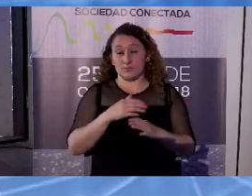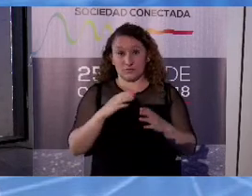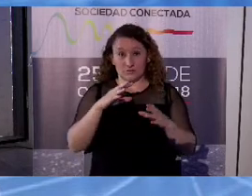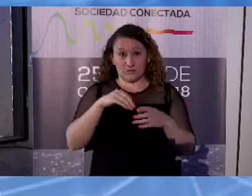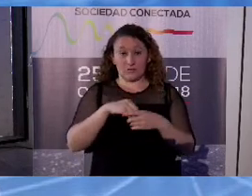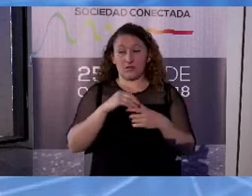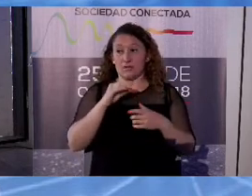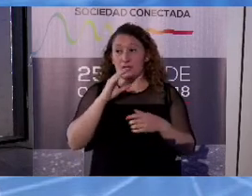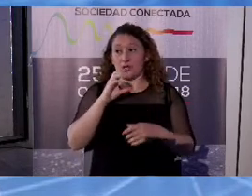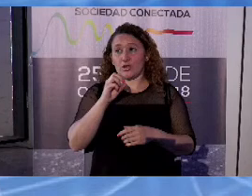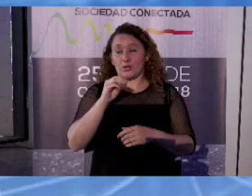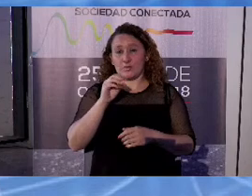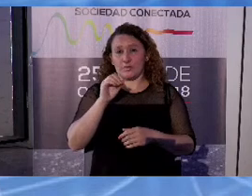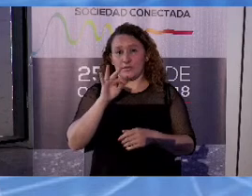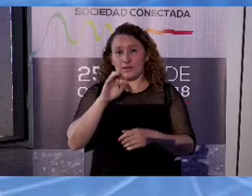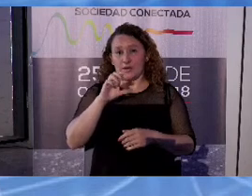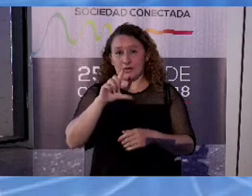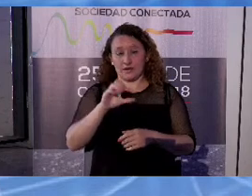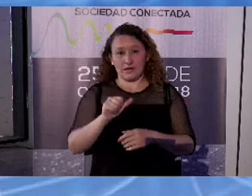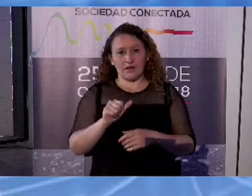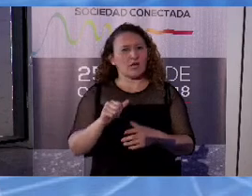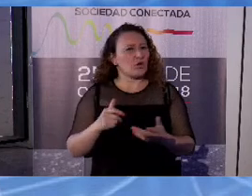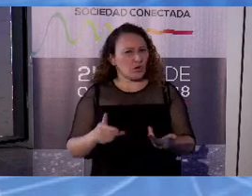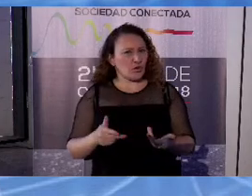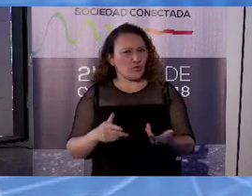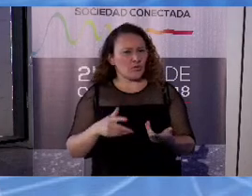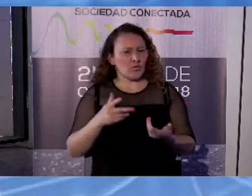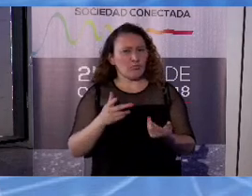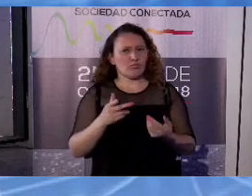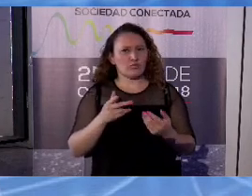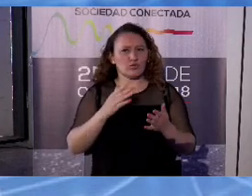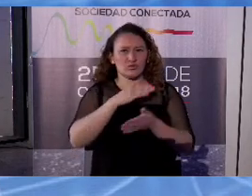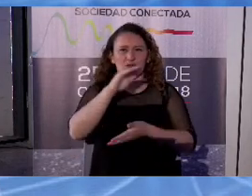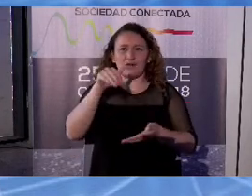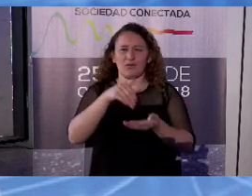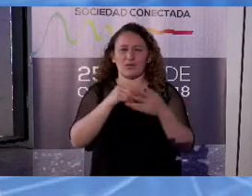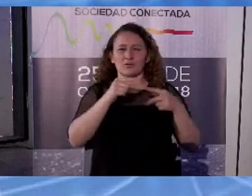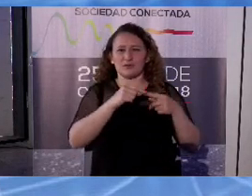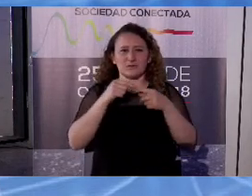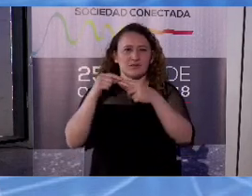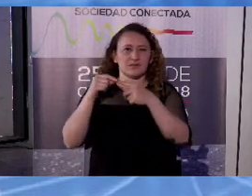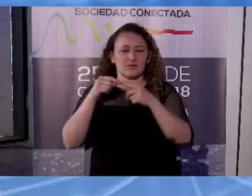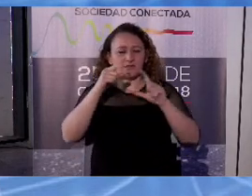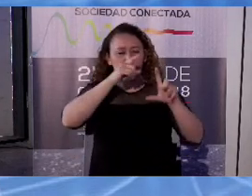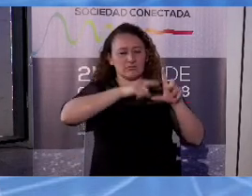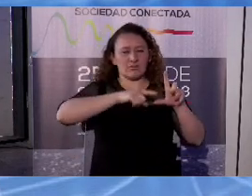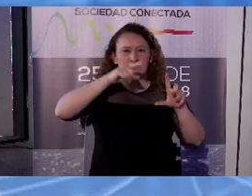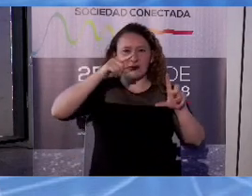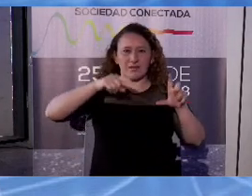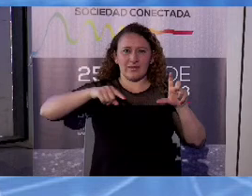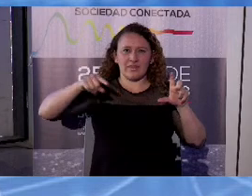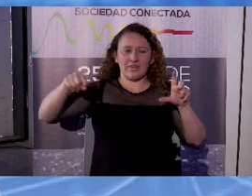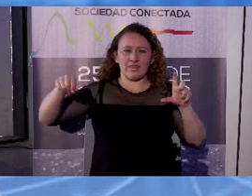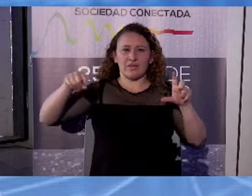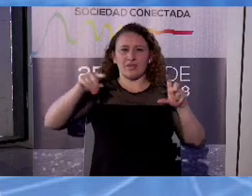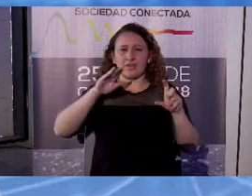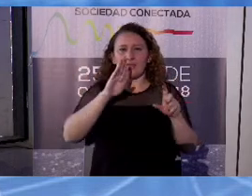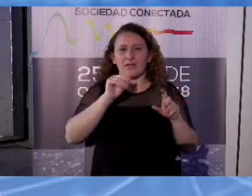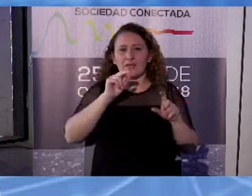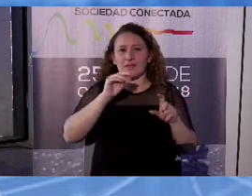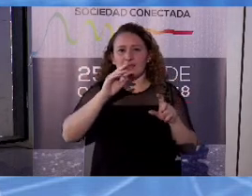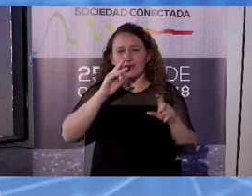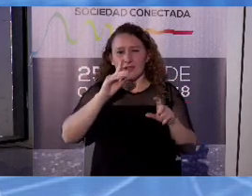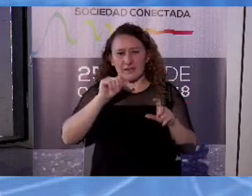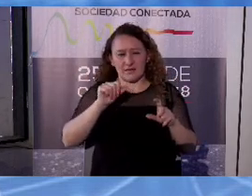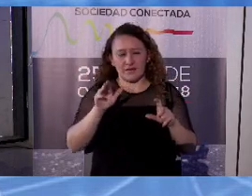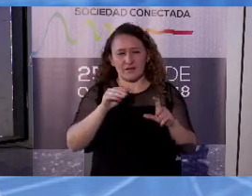Contamos con el centro en el centro especializado de banda ancha que tiene sede en Nicaragua es un proyecto financiado